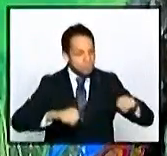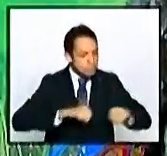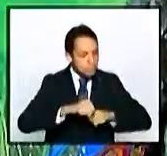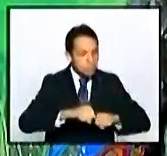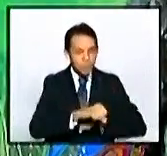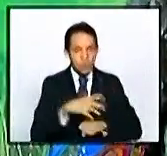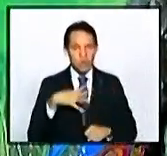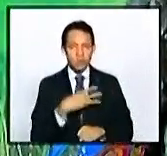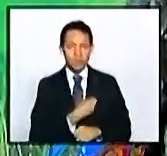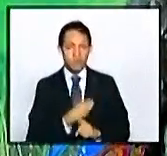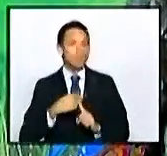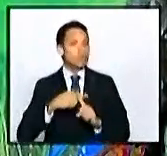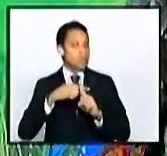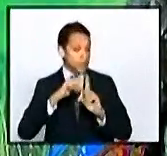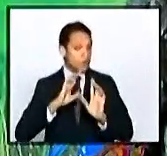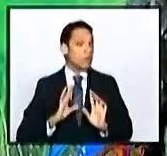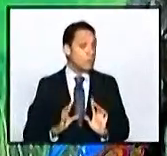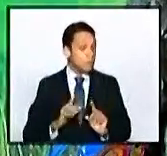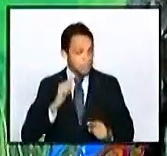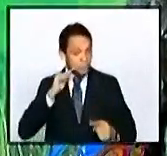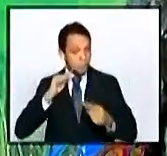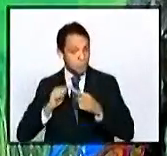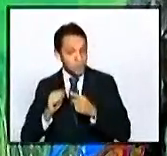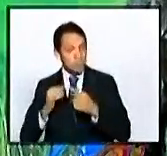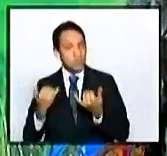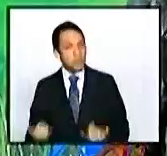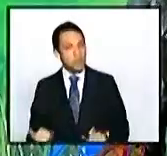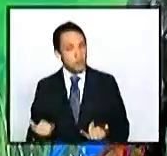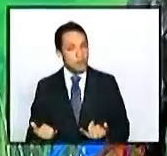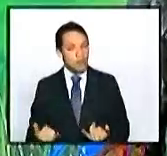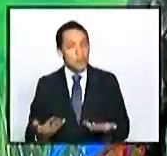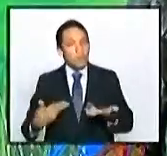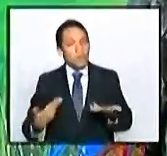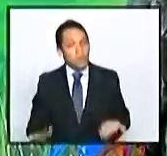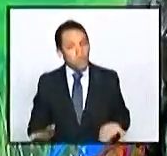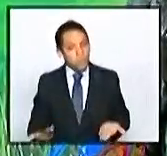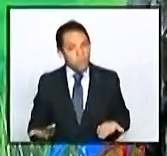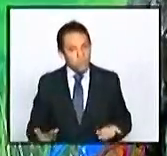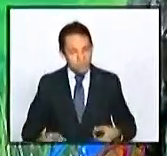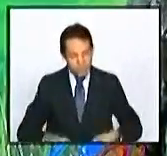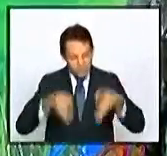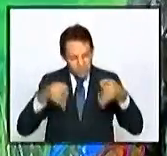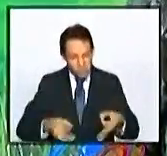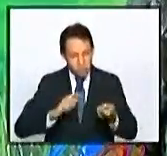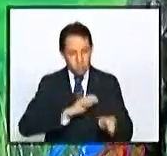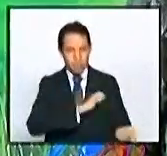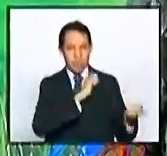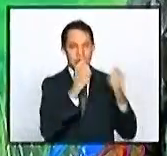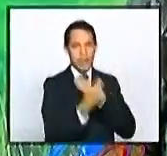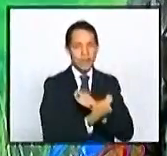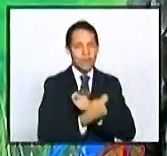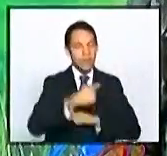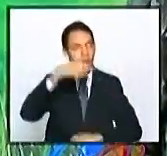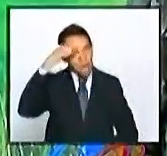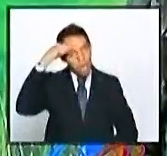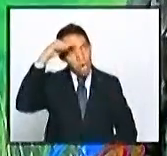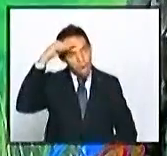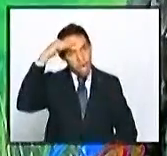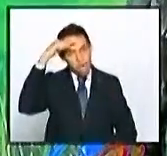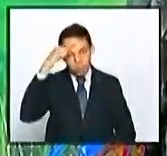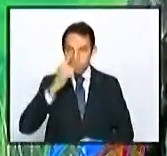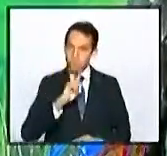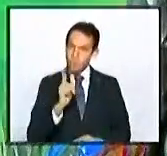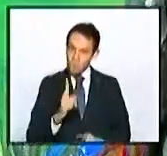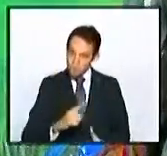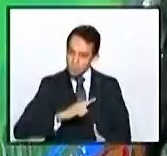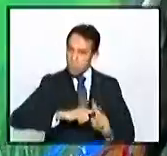mejor. Entonces vamos a enfocar es cómo nosotros tenemos que cambiar ese concepto, ese microchip, y valorar más